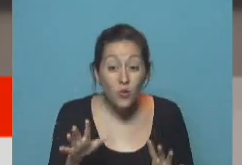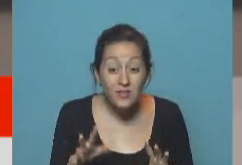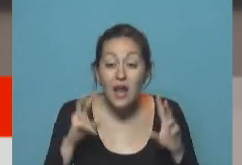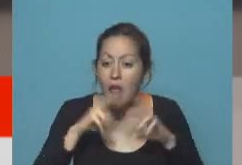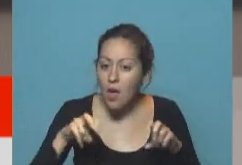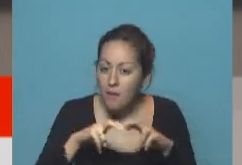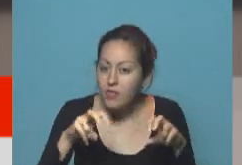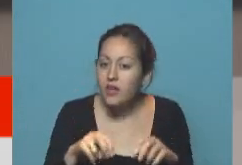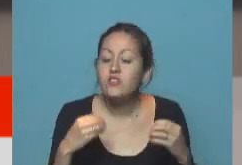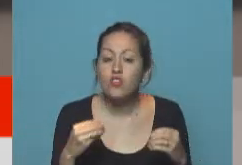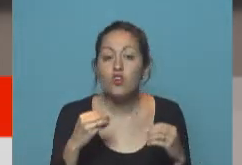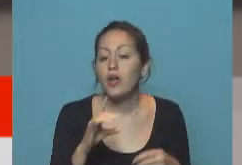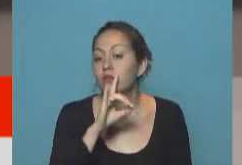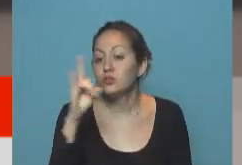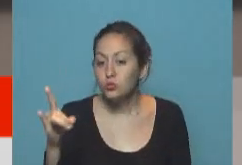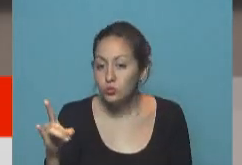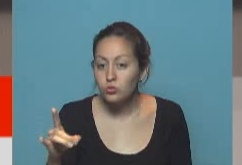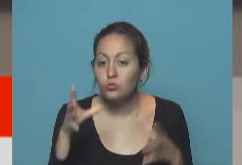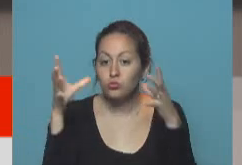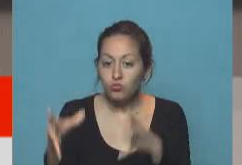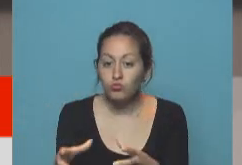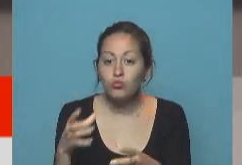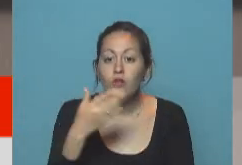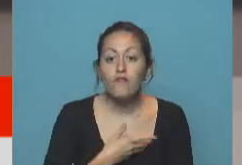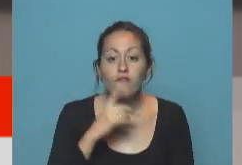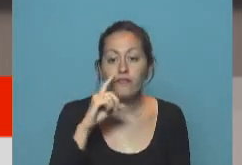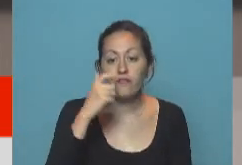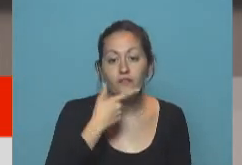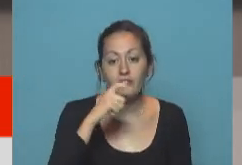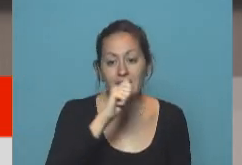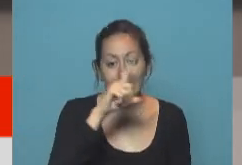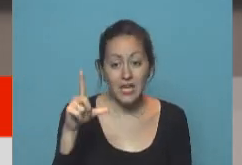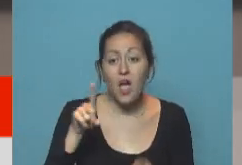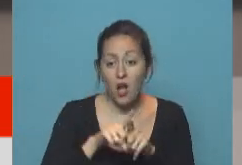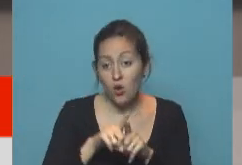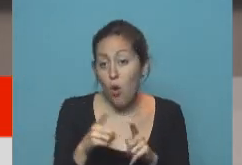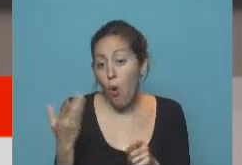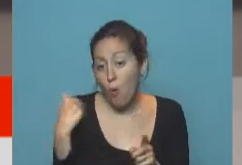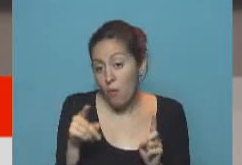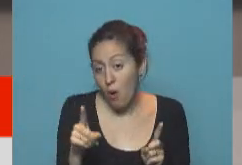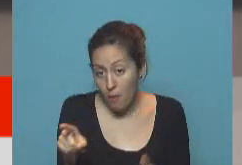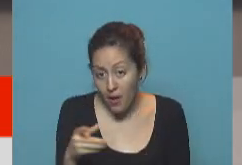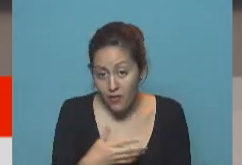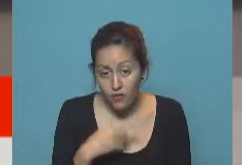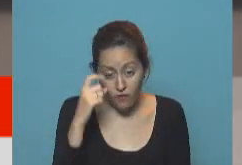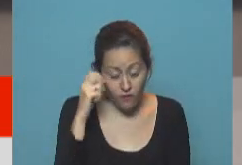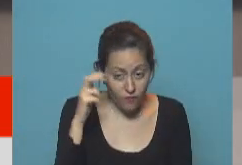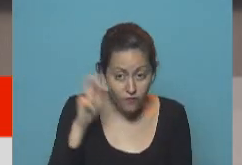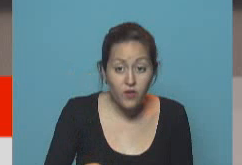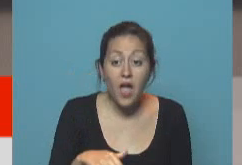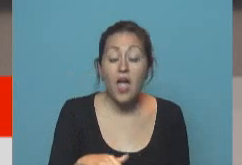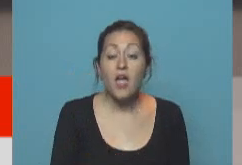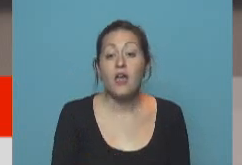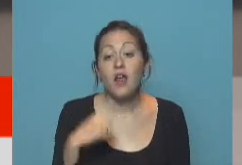investigación suele recaer en los fiscales o las fiscales, como era en este caso. El único imputado es Lago Marcino, pero